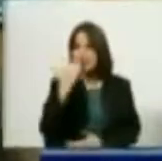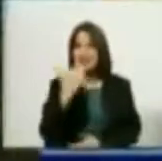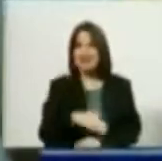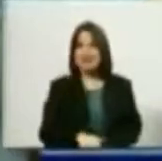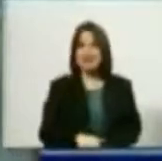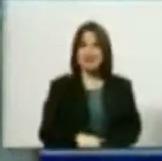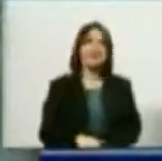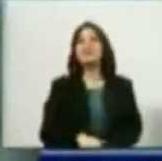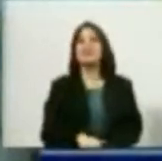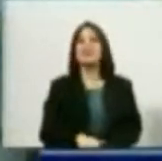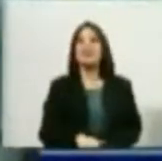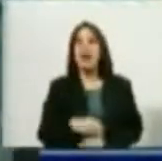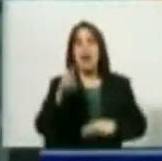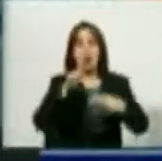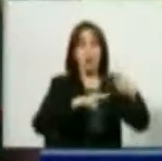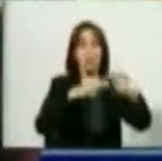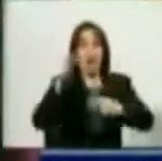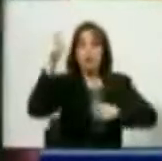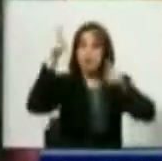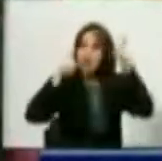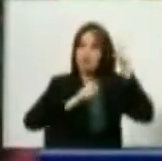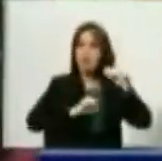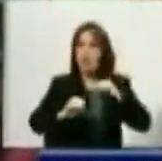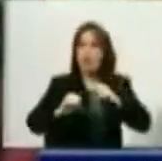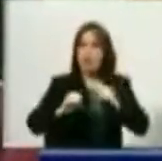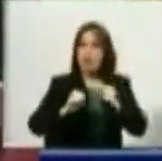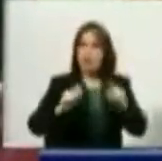numeral chavismo es